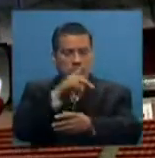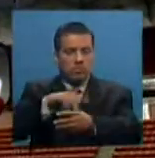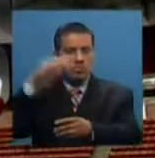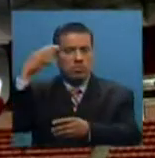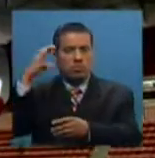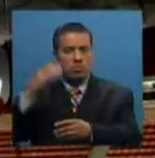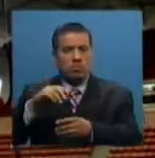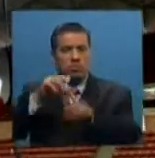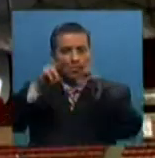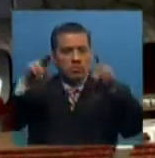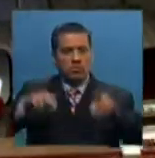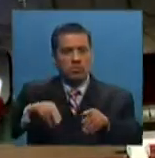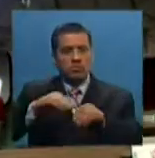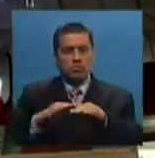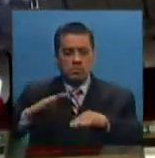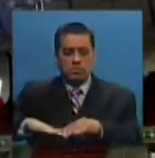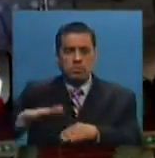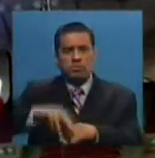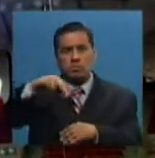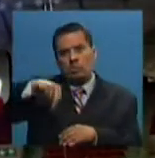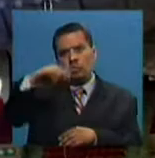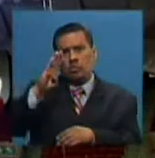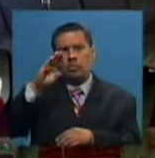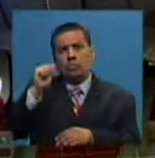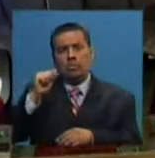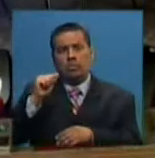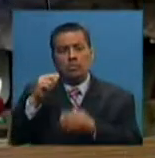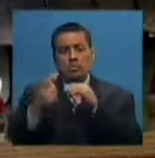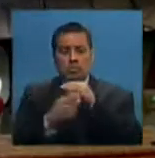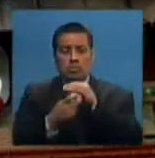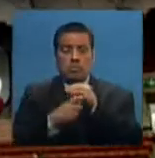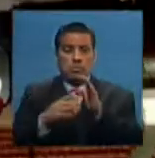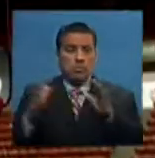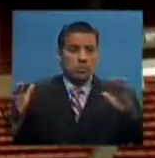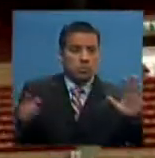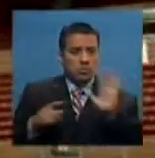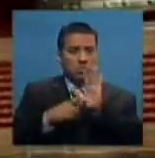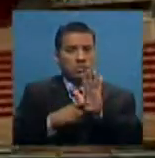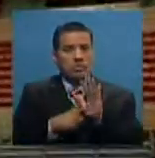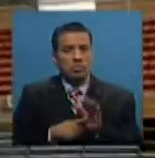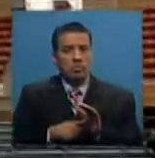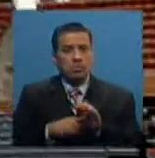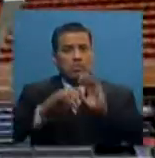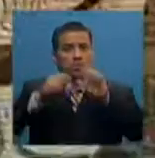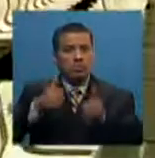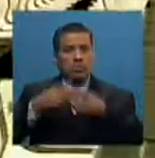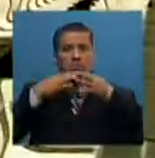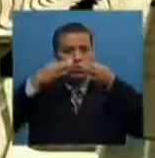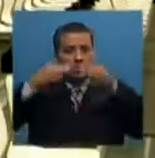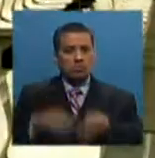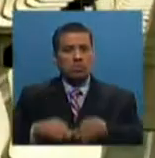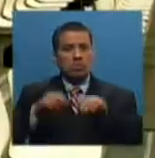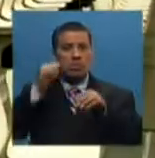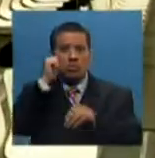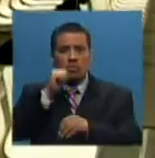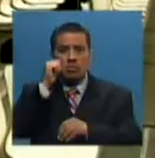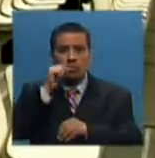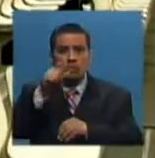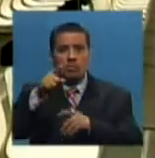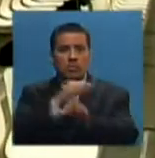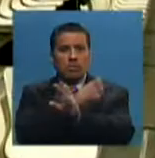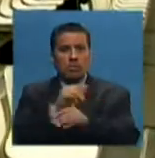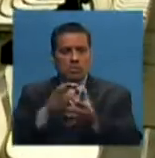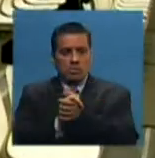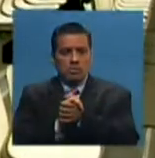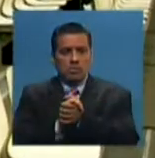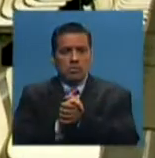Caracas, con un tabloncillo de categoría NBA y con alta tecnología para el espectáculo, será inaugurado oficialmente el próximo sábado con el juego